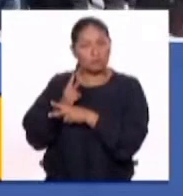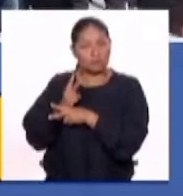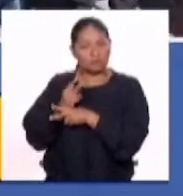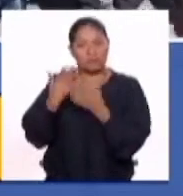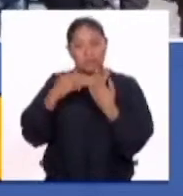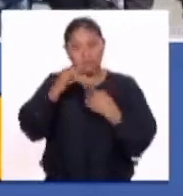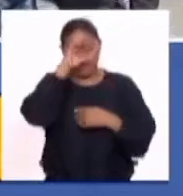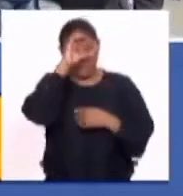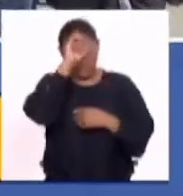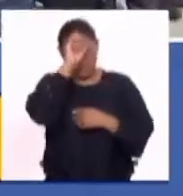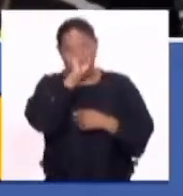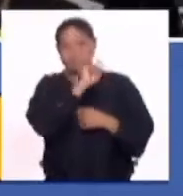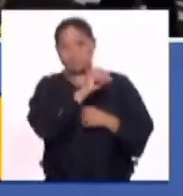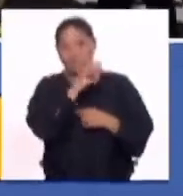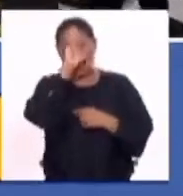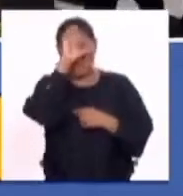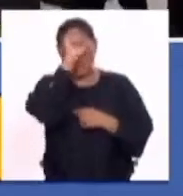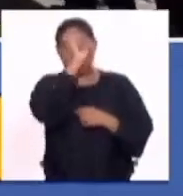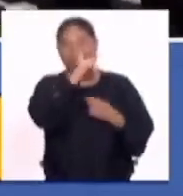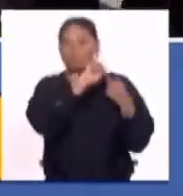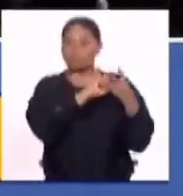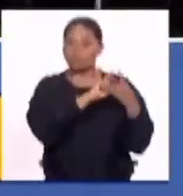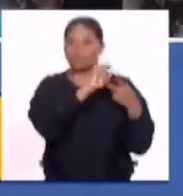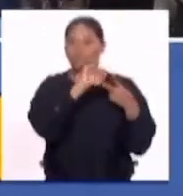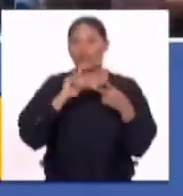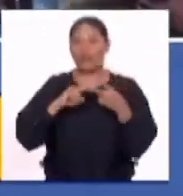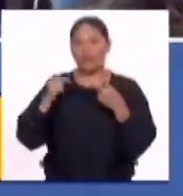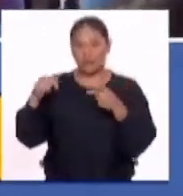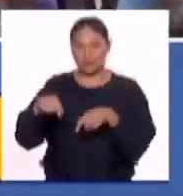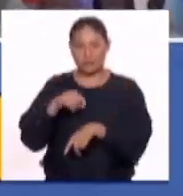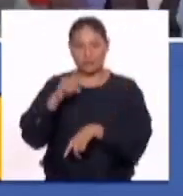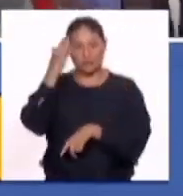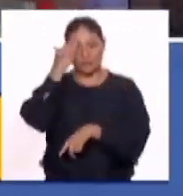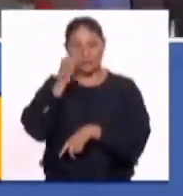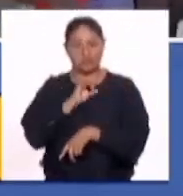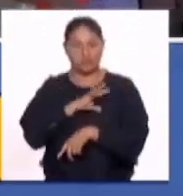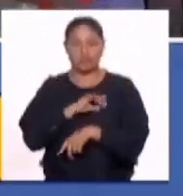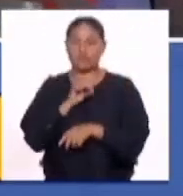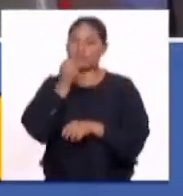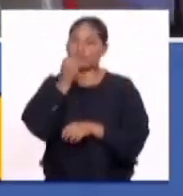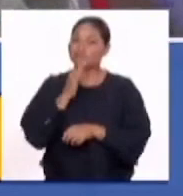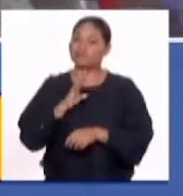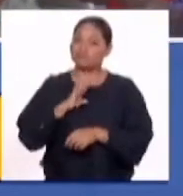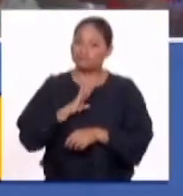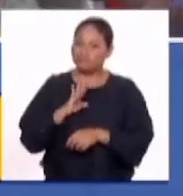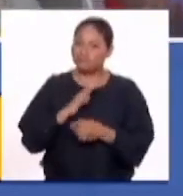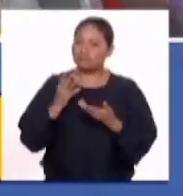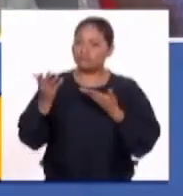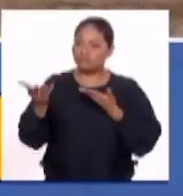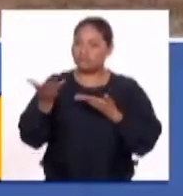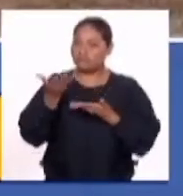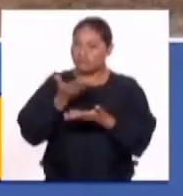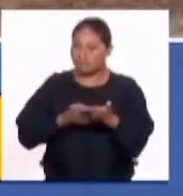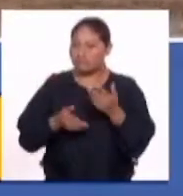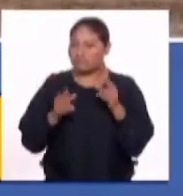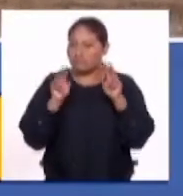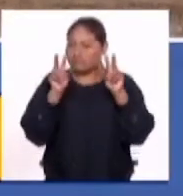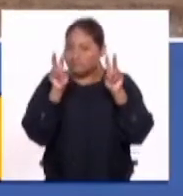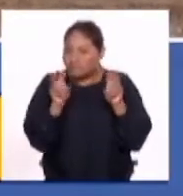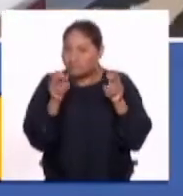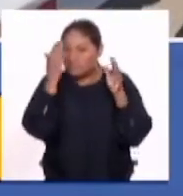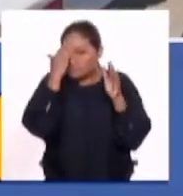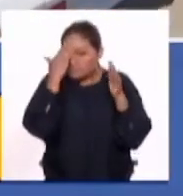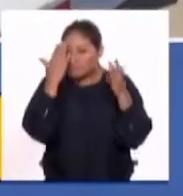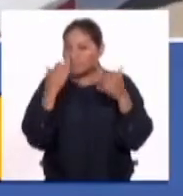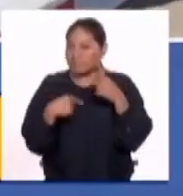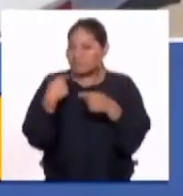Torre Tagle como nuestra Cancillería en Chile hayan sabido manejar con la debida mesura y que el tema no necesariamente